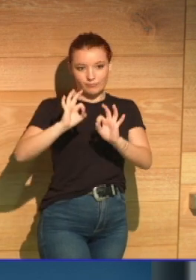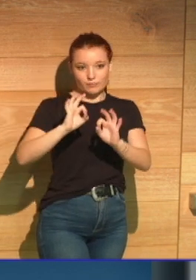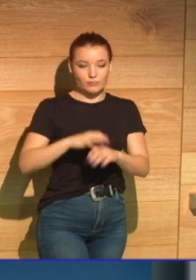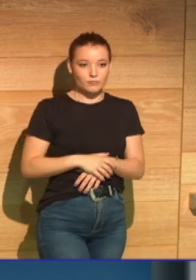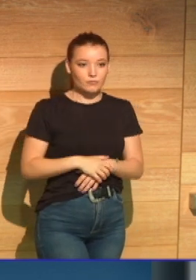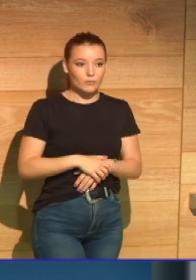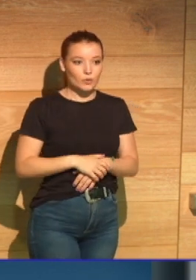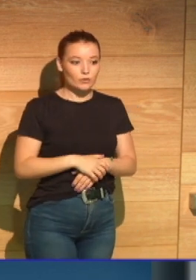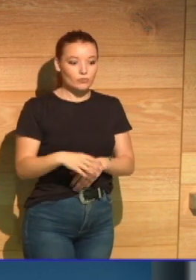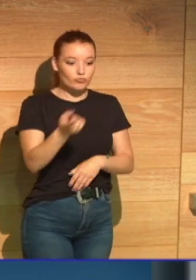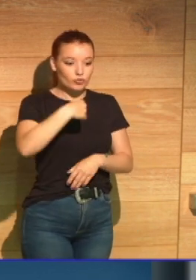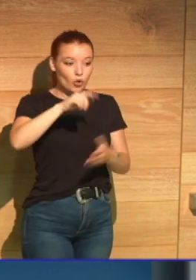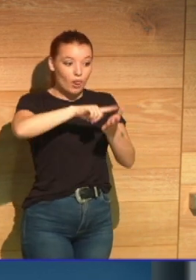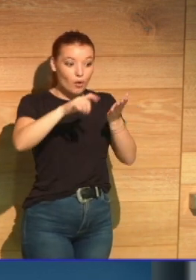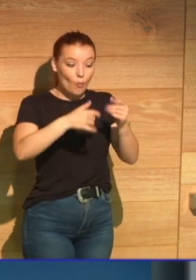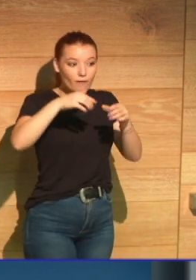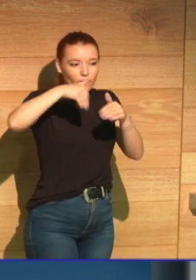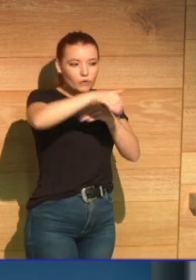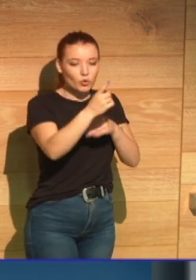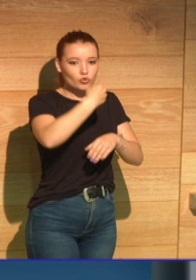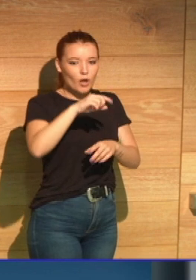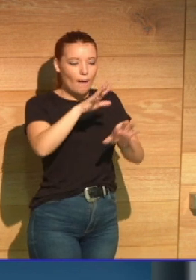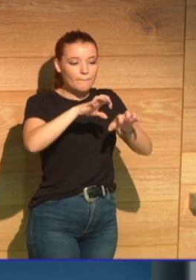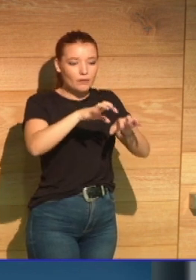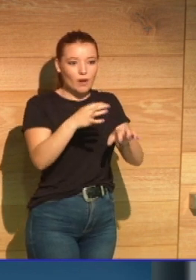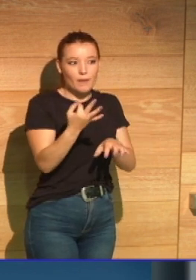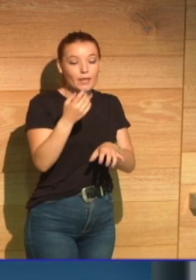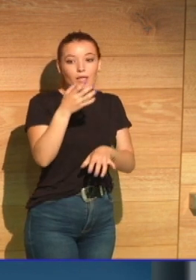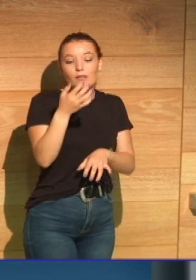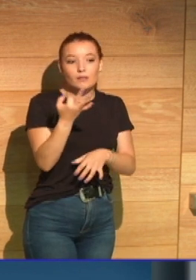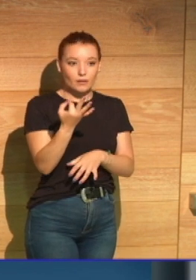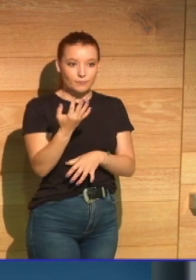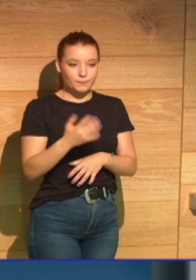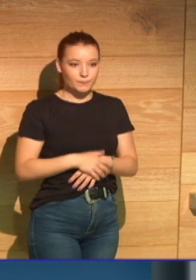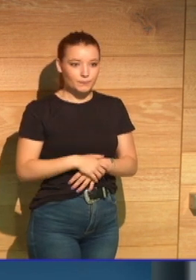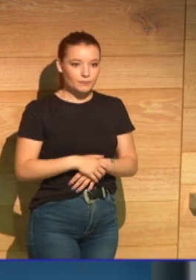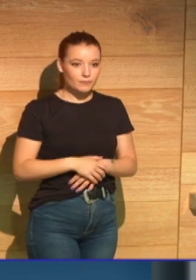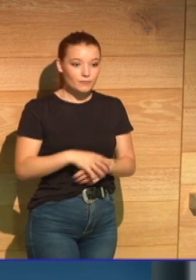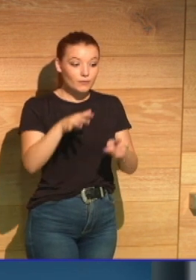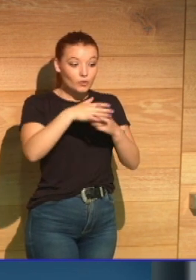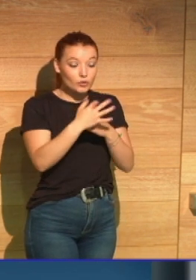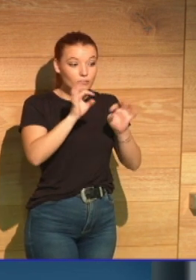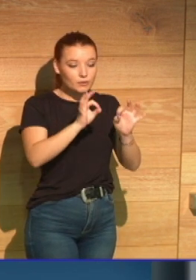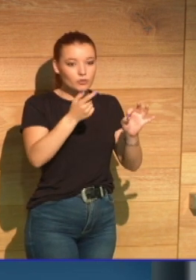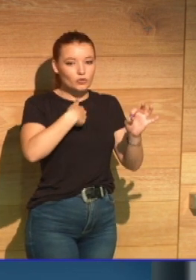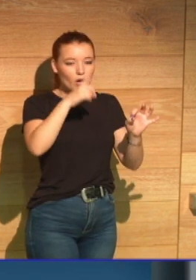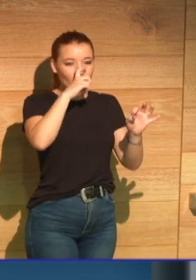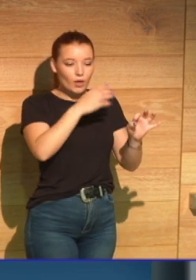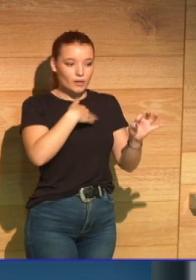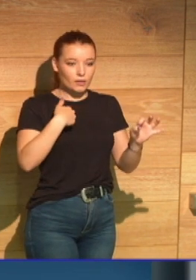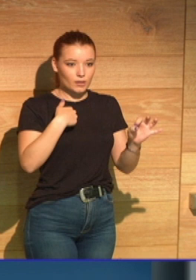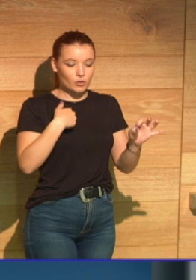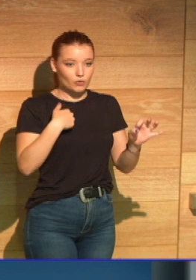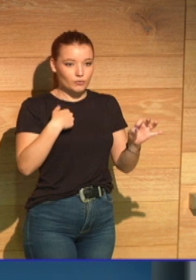sobre los lenguajes del futuro acerca, desde y por el meme. En ese contexto, les quiero recordar un